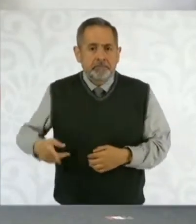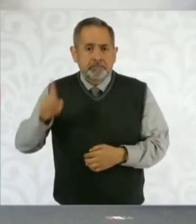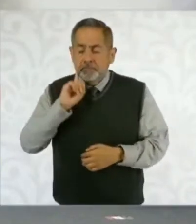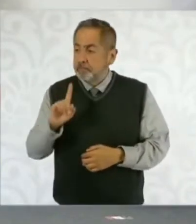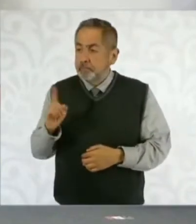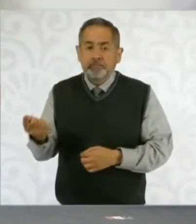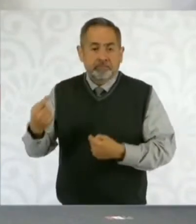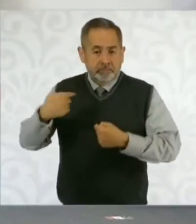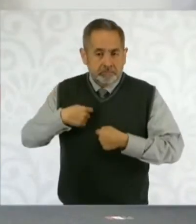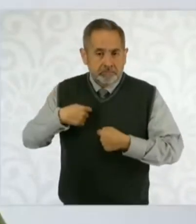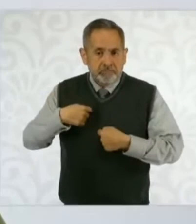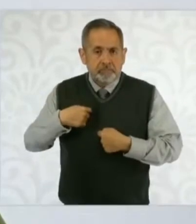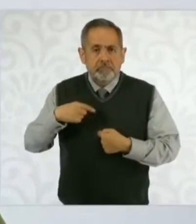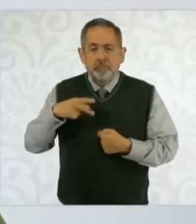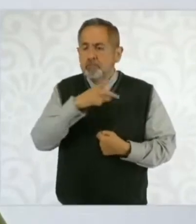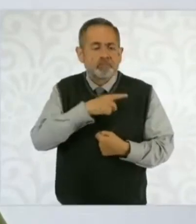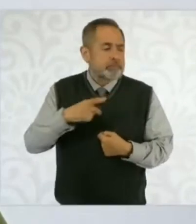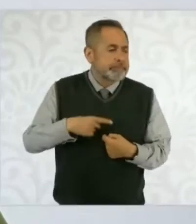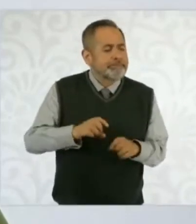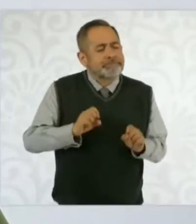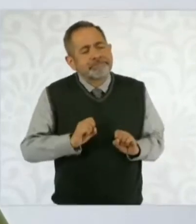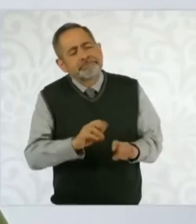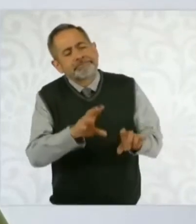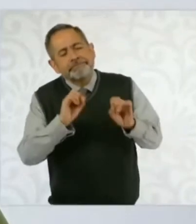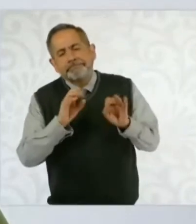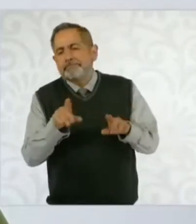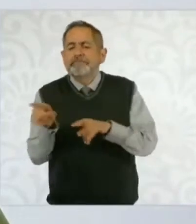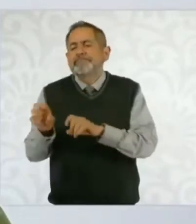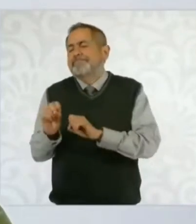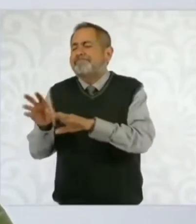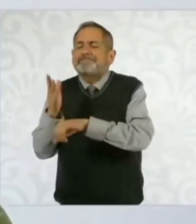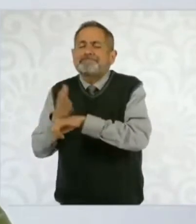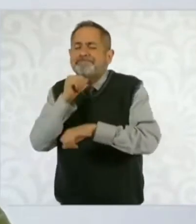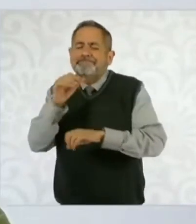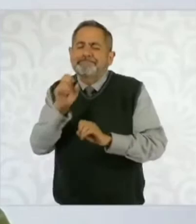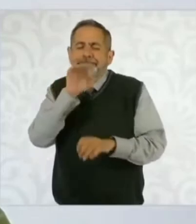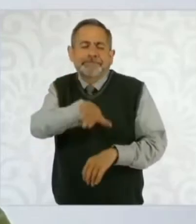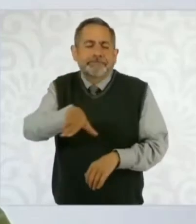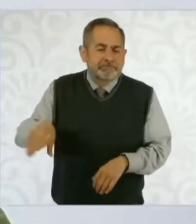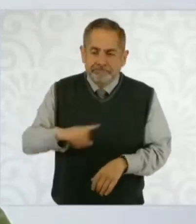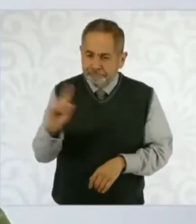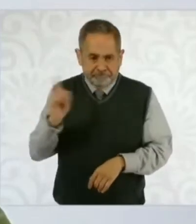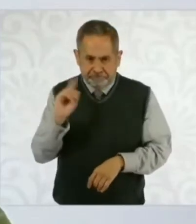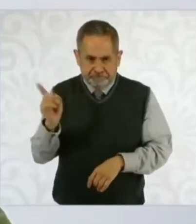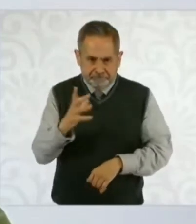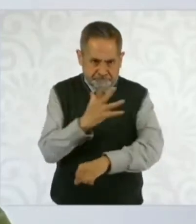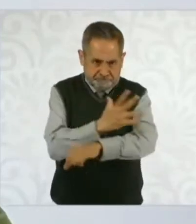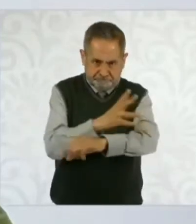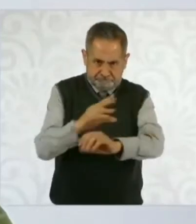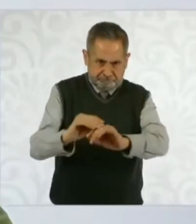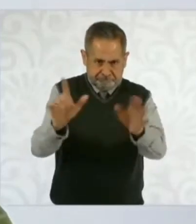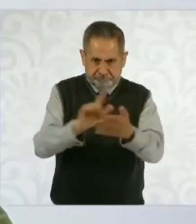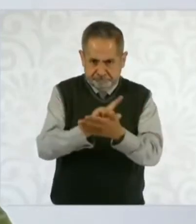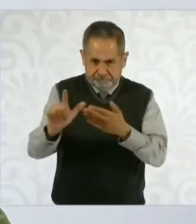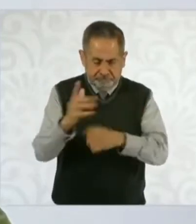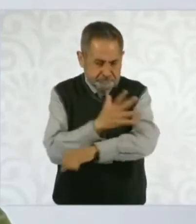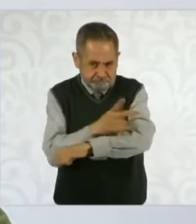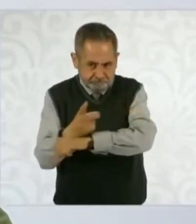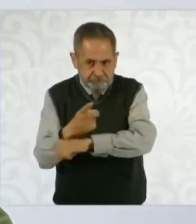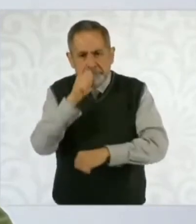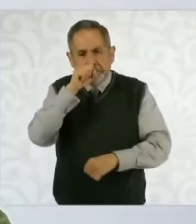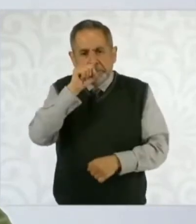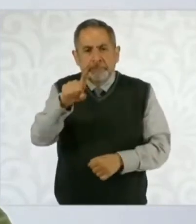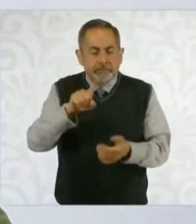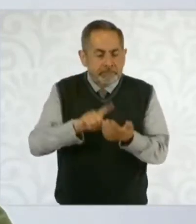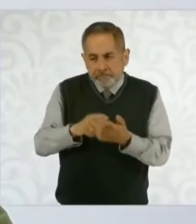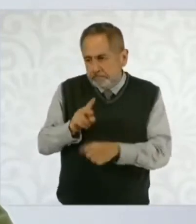de la República es que no haya impunidad. Eso es lo que tenemos. Y también por supuesto tenemos la obligación de nosotros estar muy pendiente de